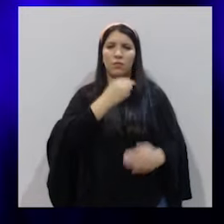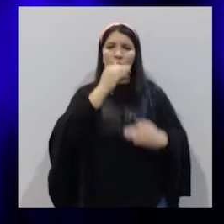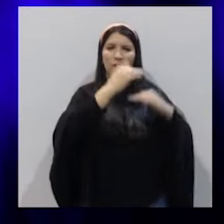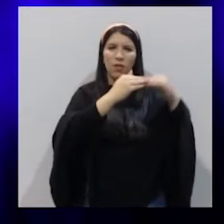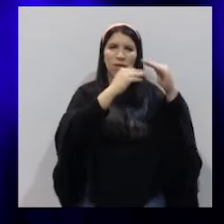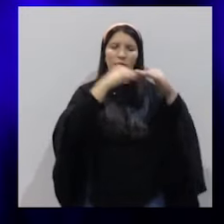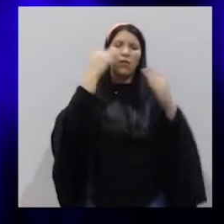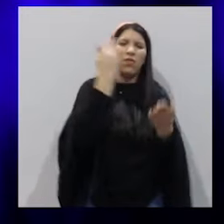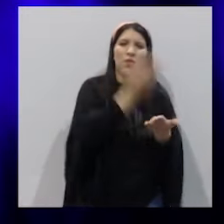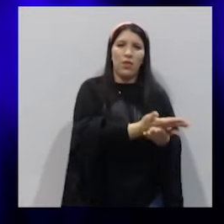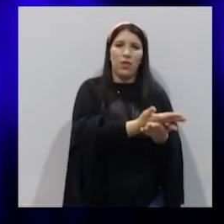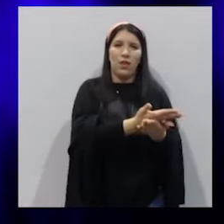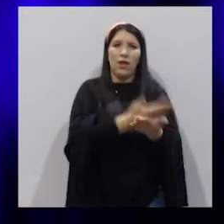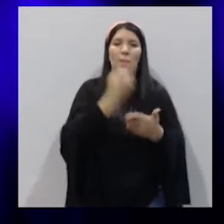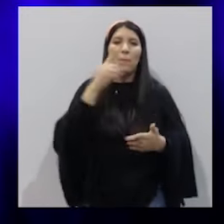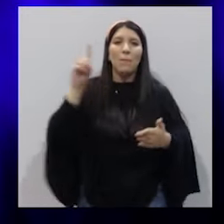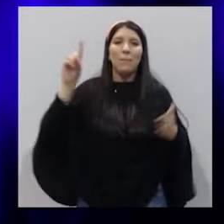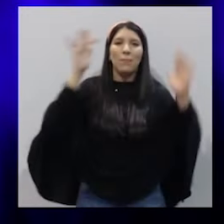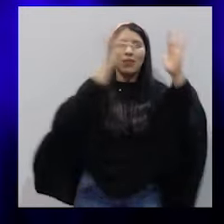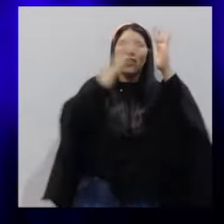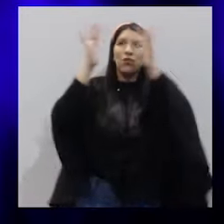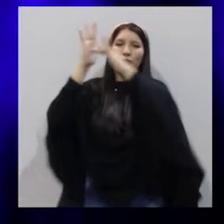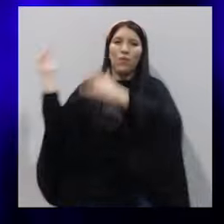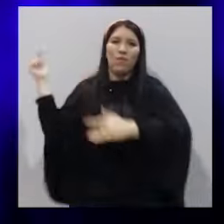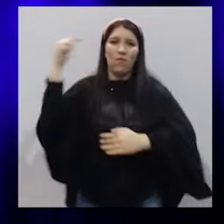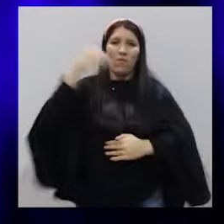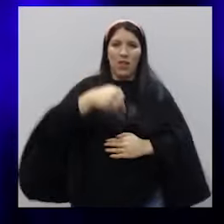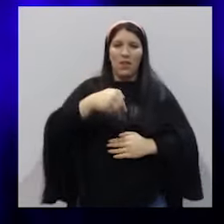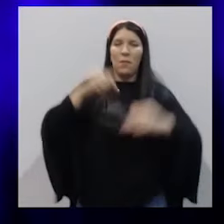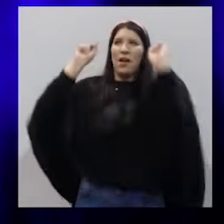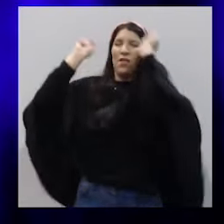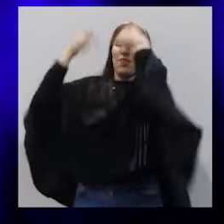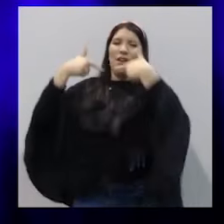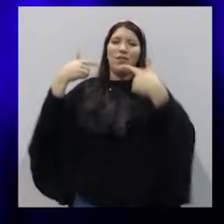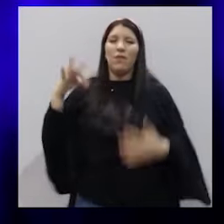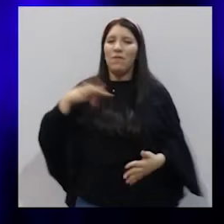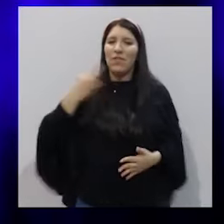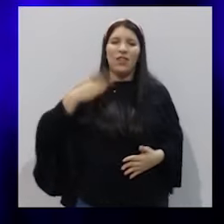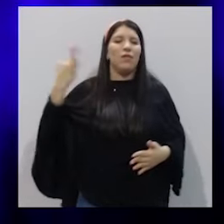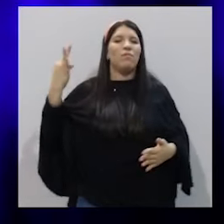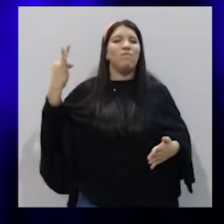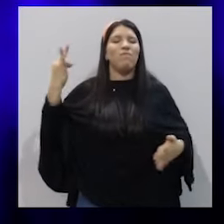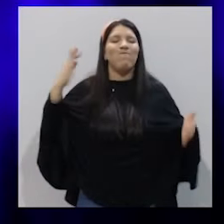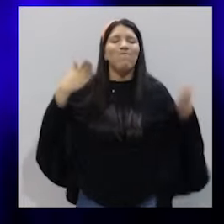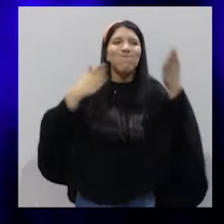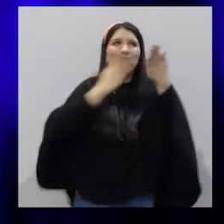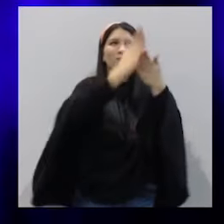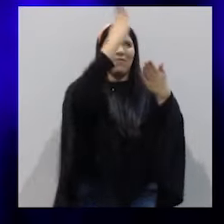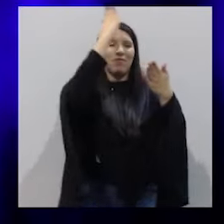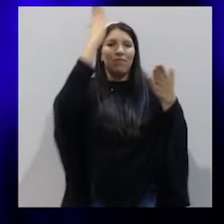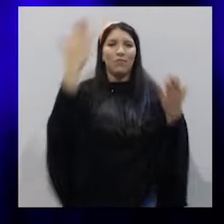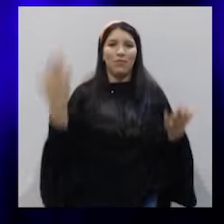vida y vida en abundancia el pecado va a entrar si tú quieres